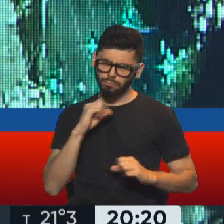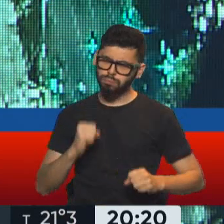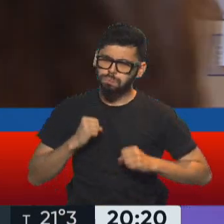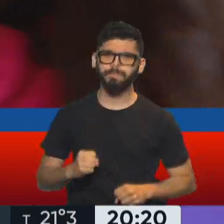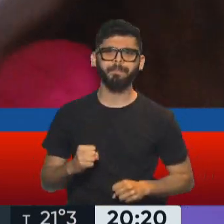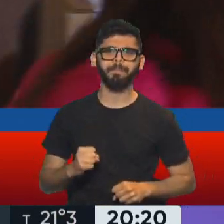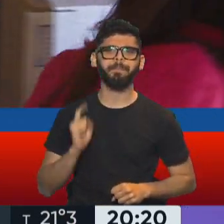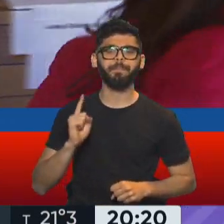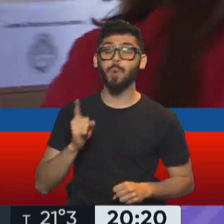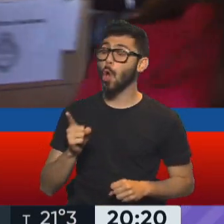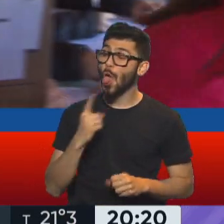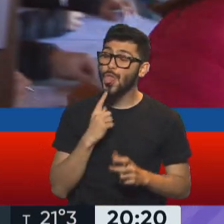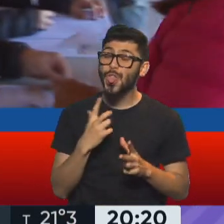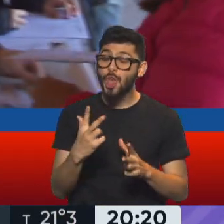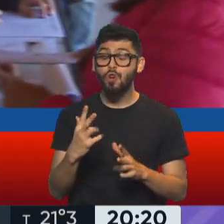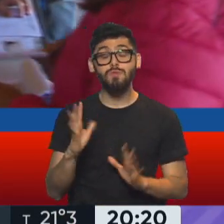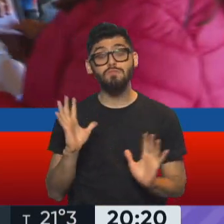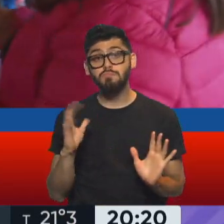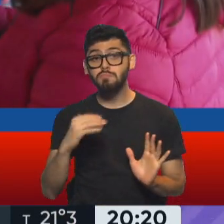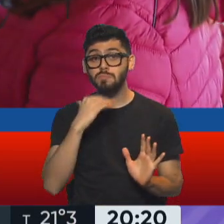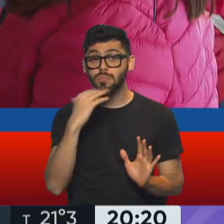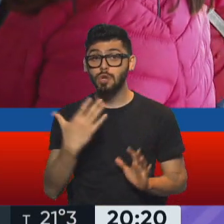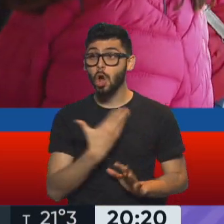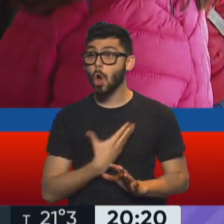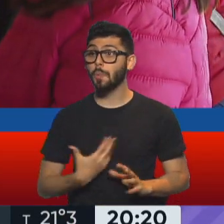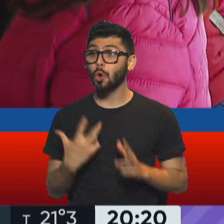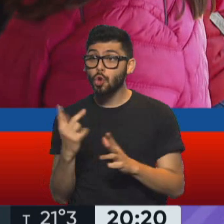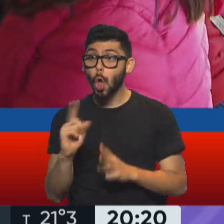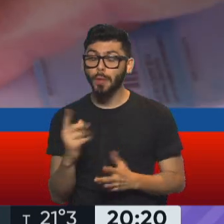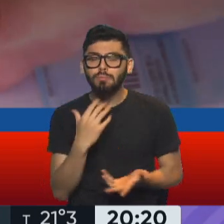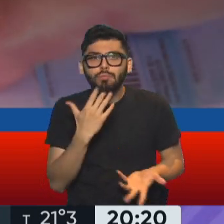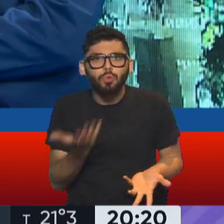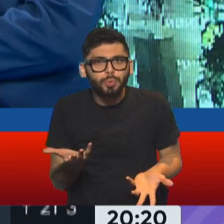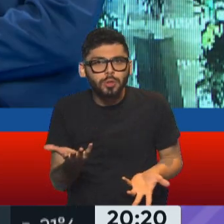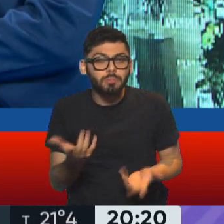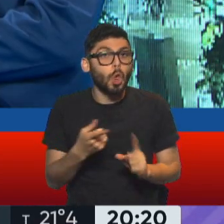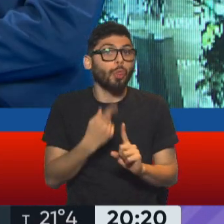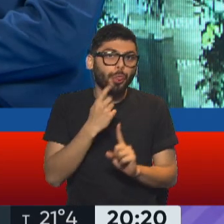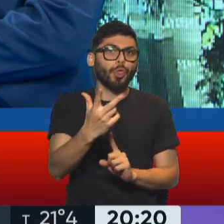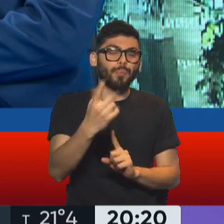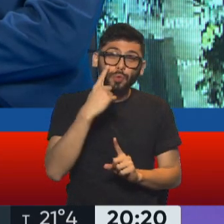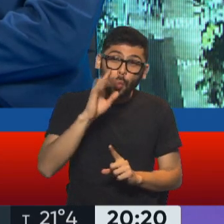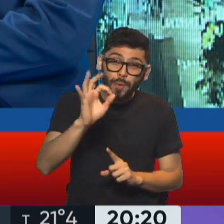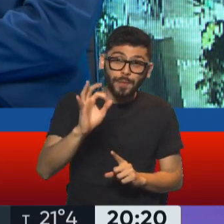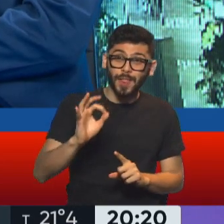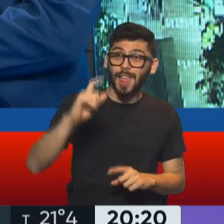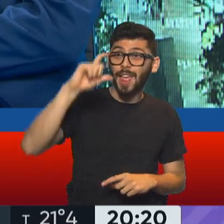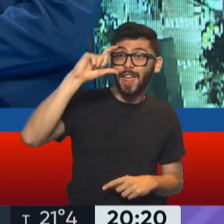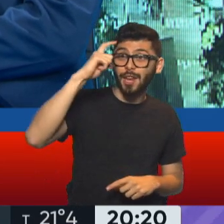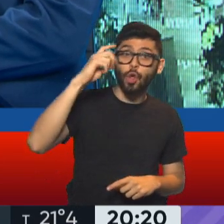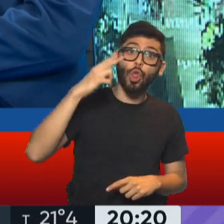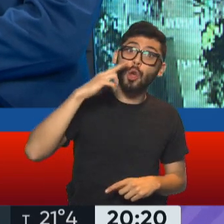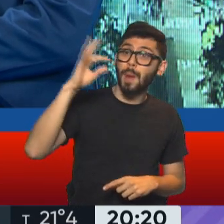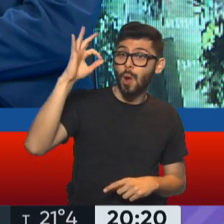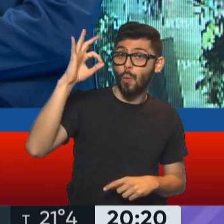algo, Osvaldo, que yo no sé por qué el gobierno no sale a decirlo. Vos sabés que en 1 año y medio, desde enero del